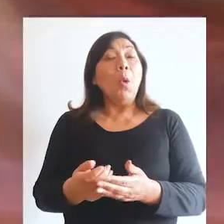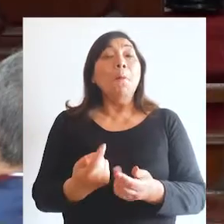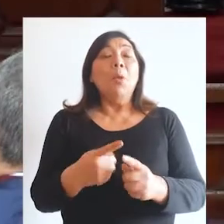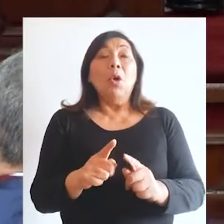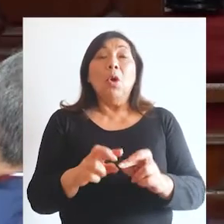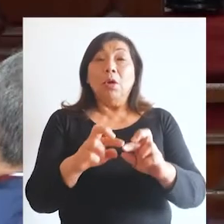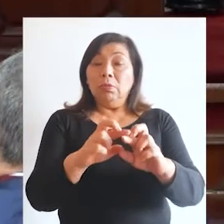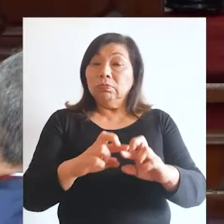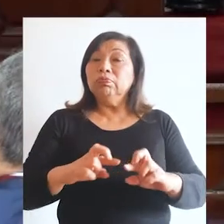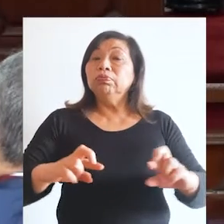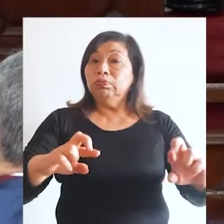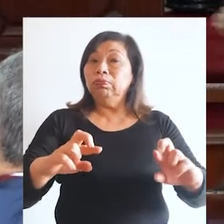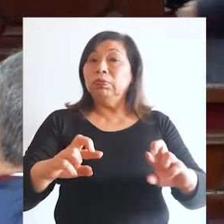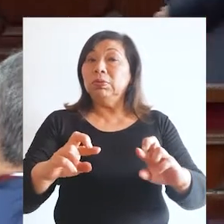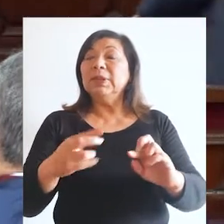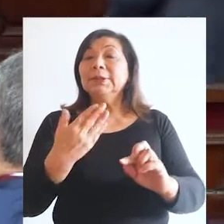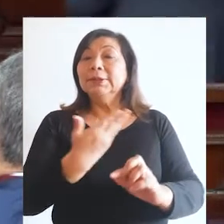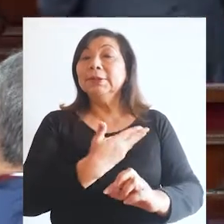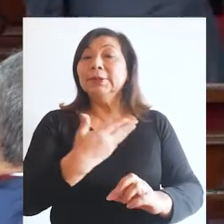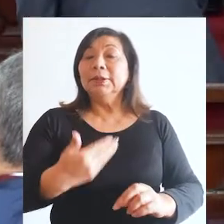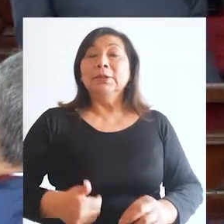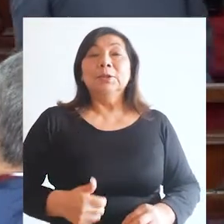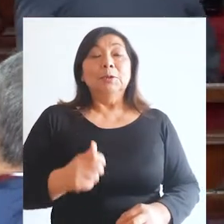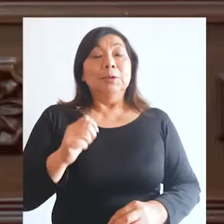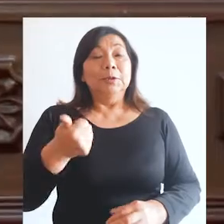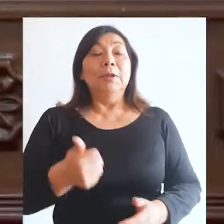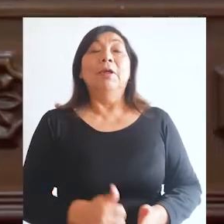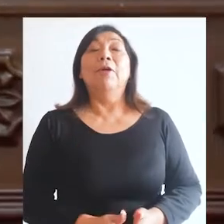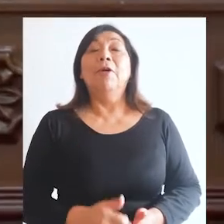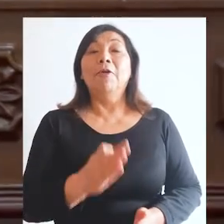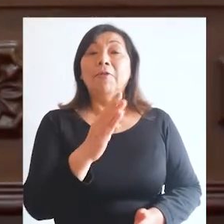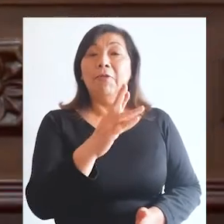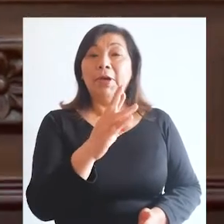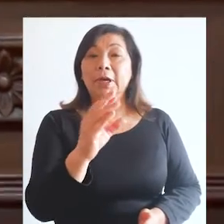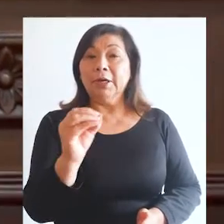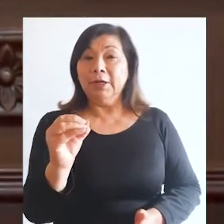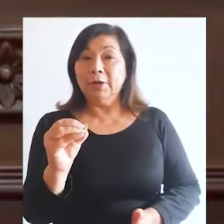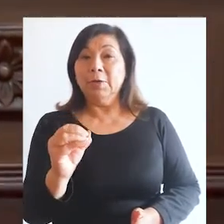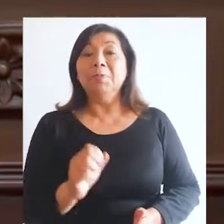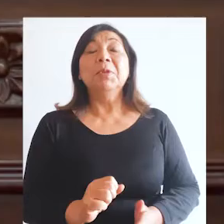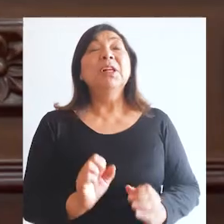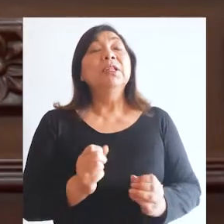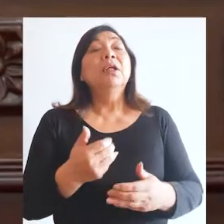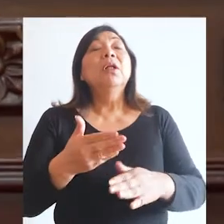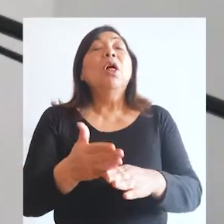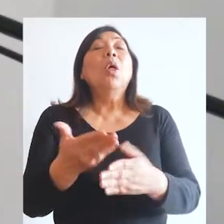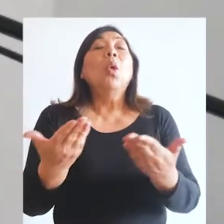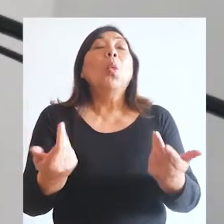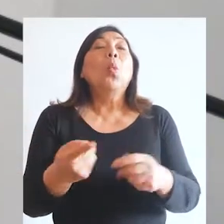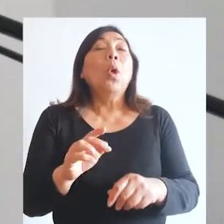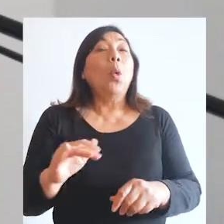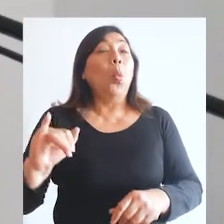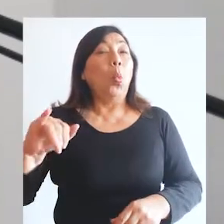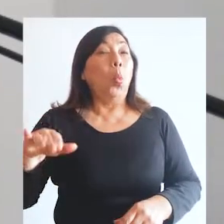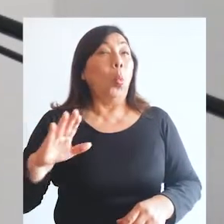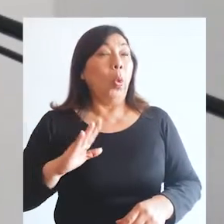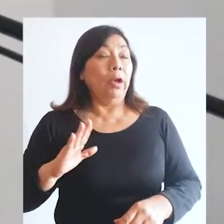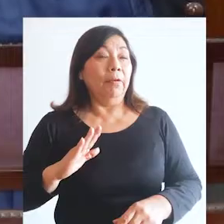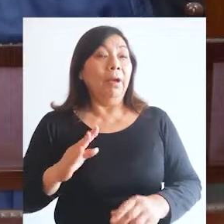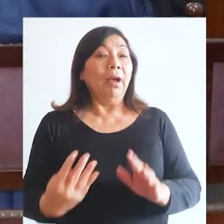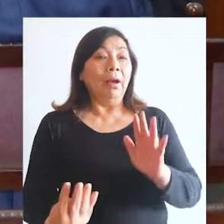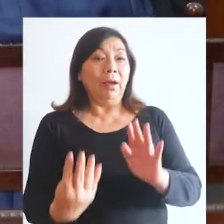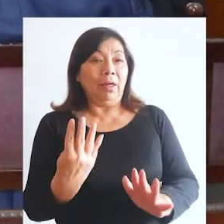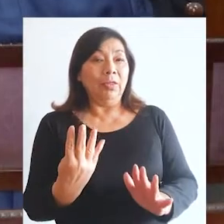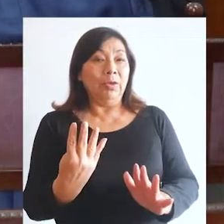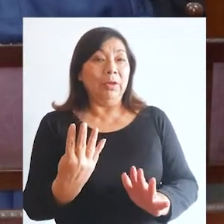el tanto la audiencia del pleno presidido por el magistrado augusto ferrero costa se desarrollará el jueves